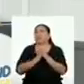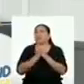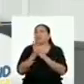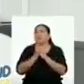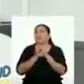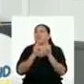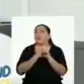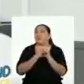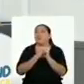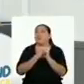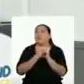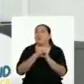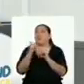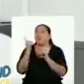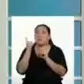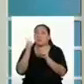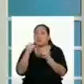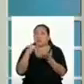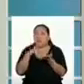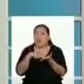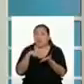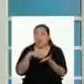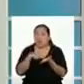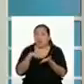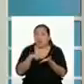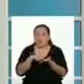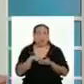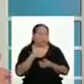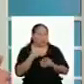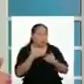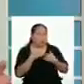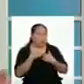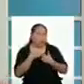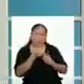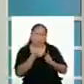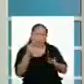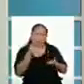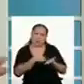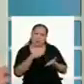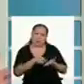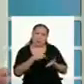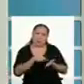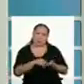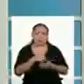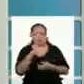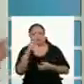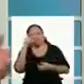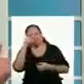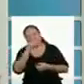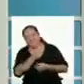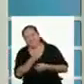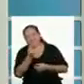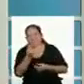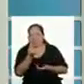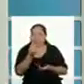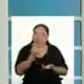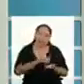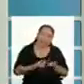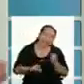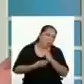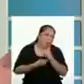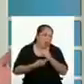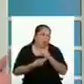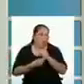me dijo que había tenido una deuda. Varias. No siempre he sido tan hábil con eso del dinero, el ahorro, las